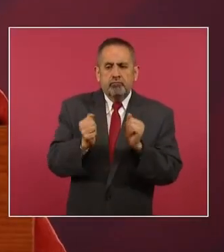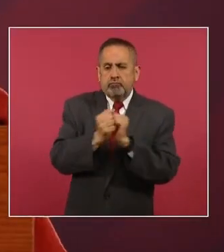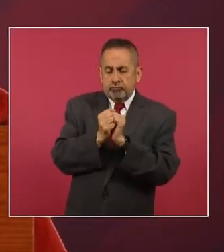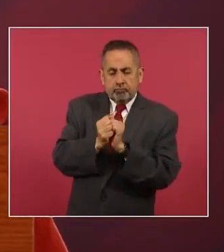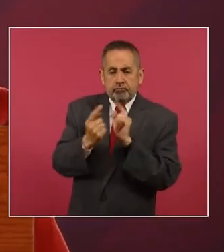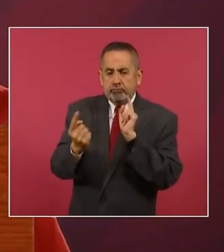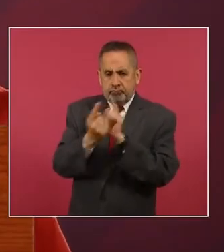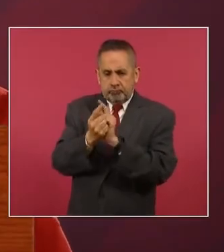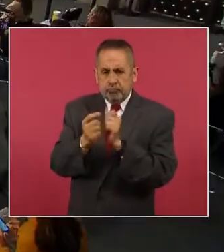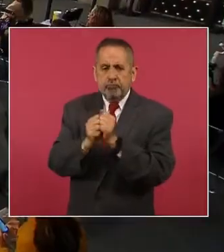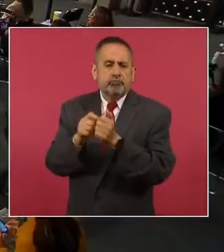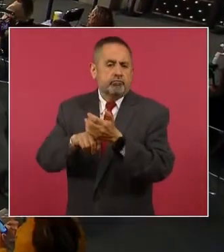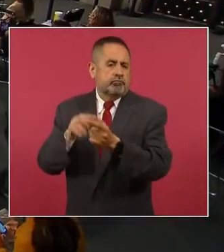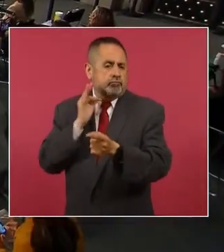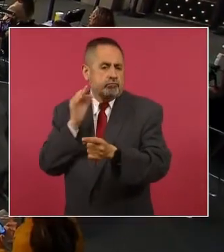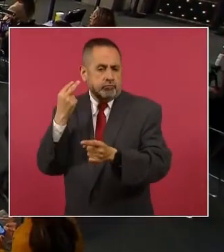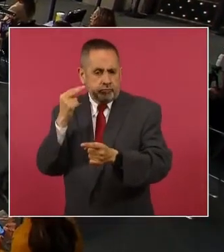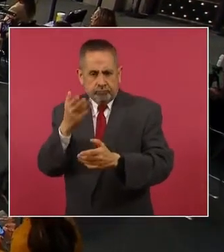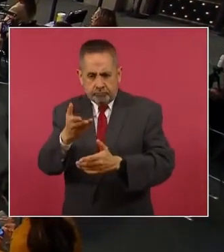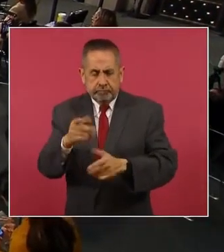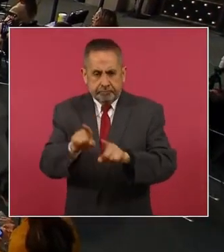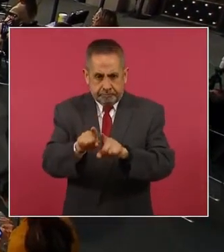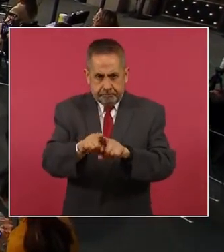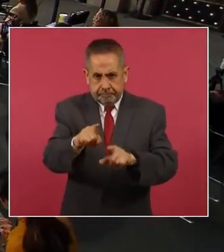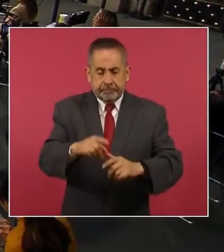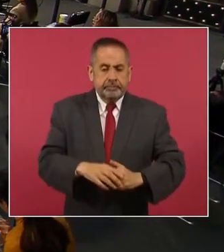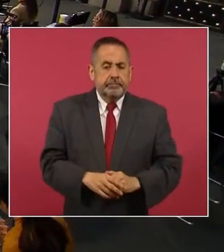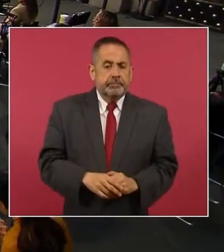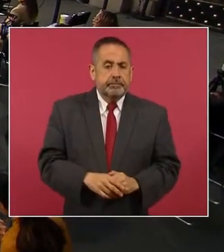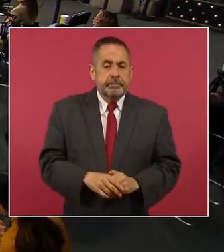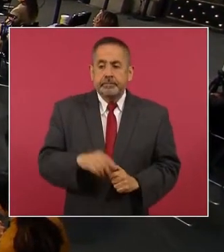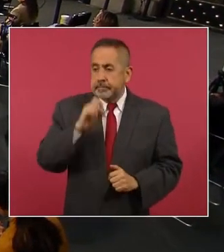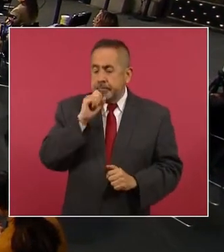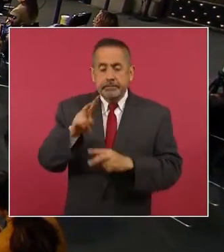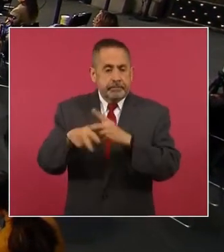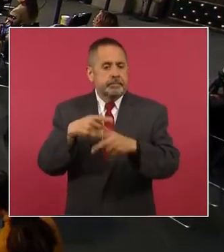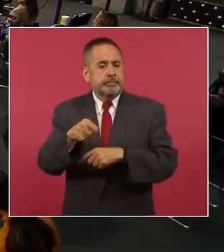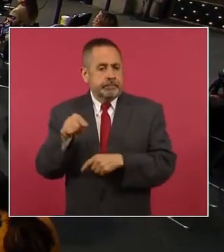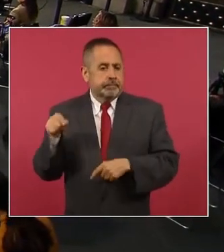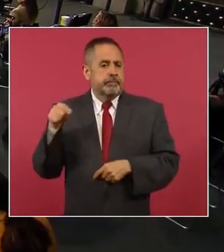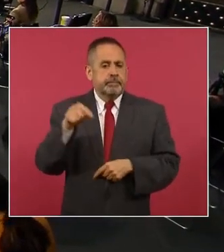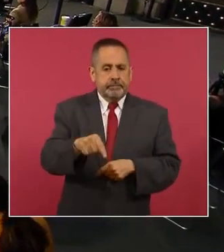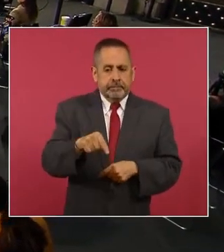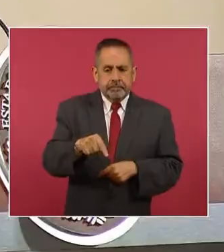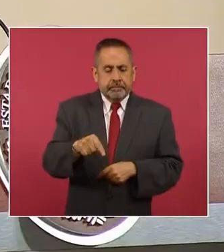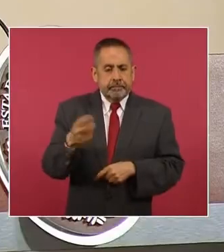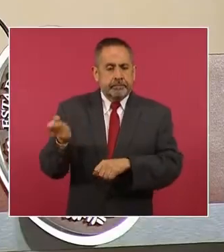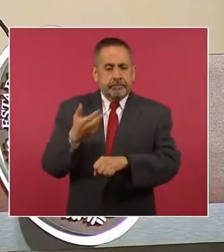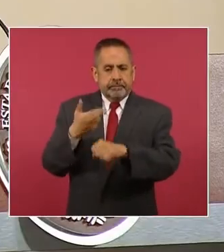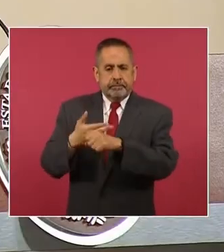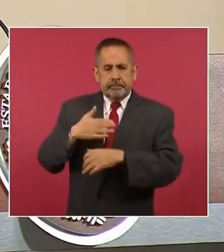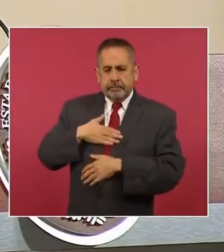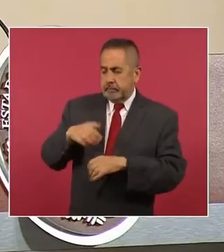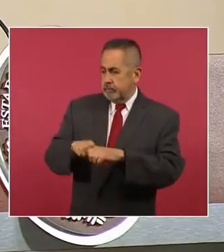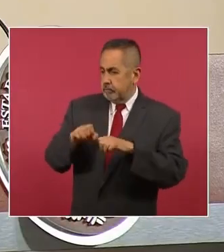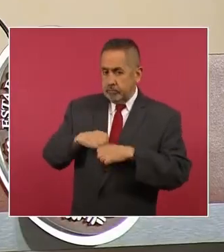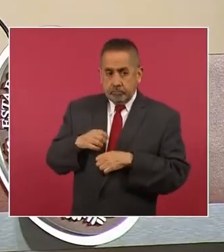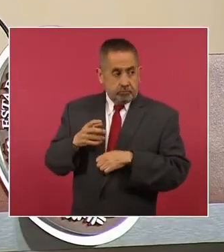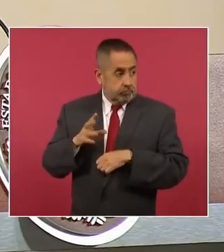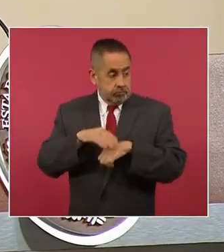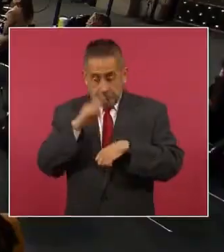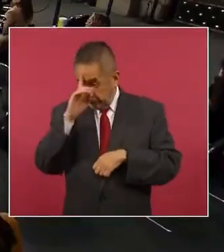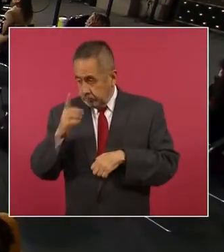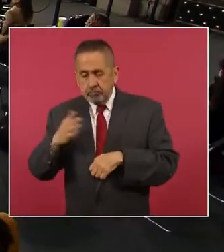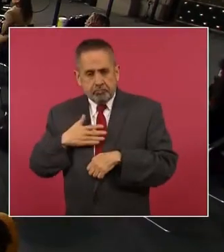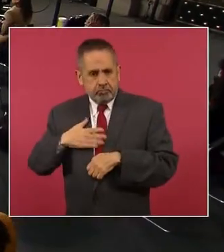en disponibilidad, con mucho gusto. También estaría alguien del equipo de la Secretaría, si así se